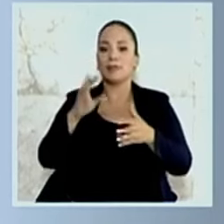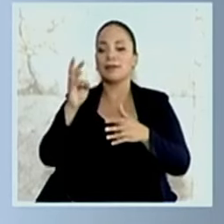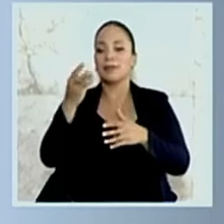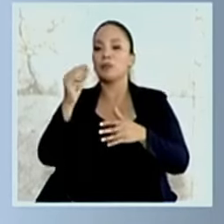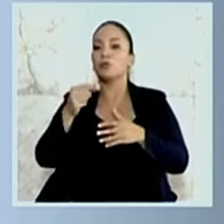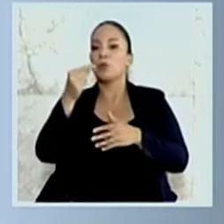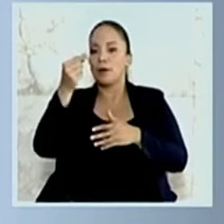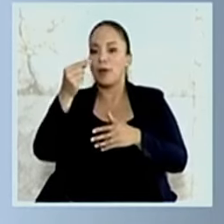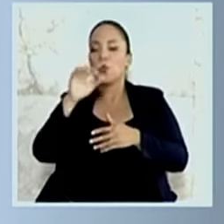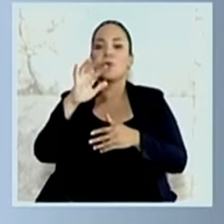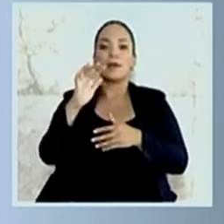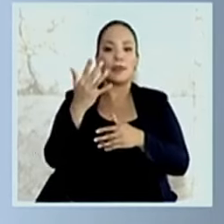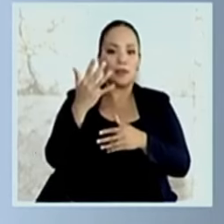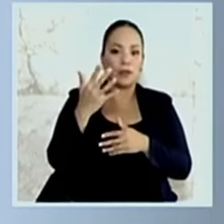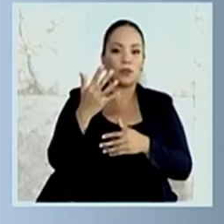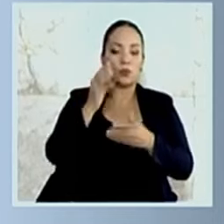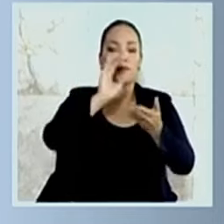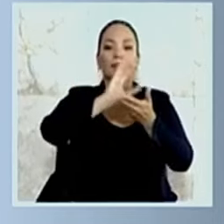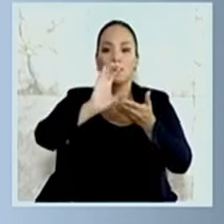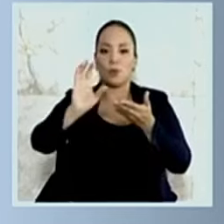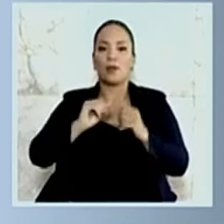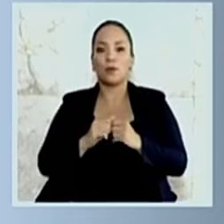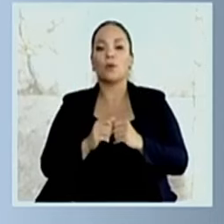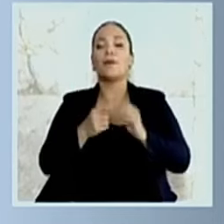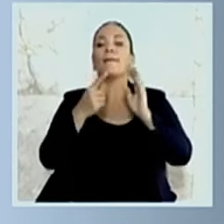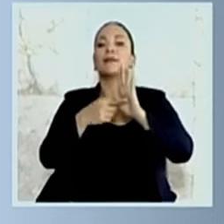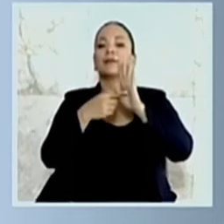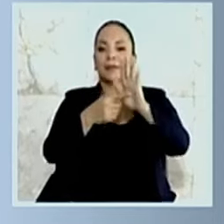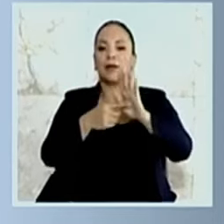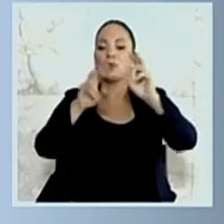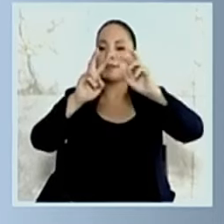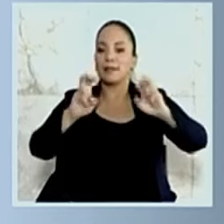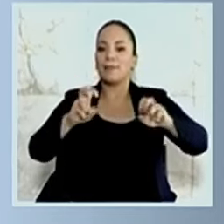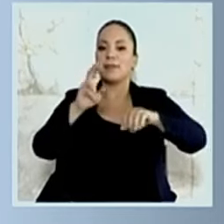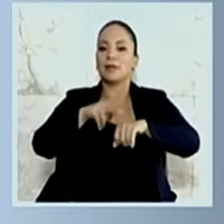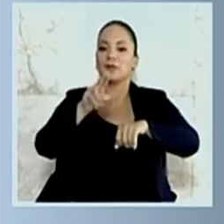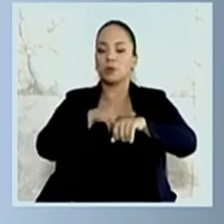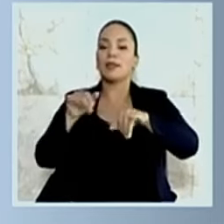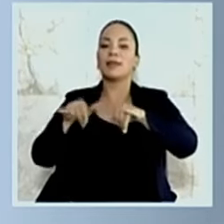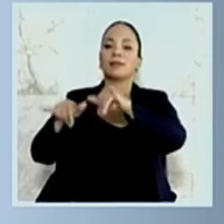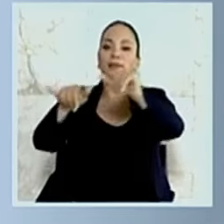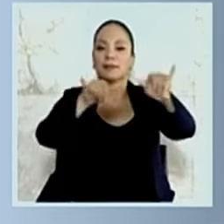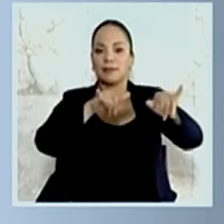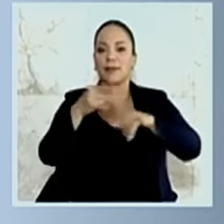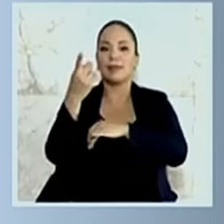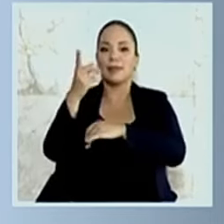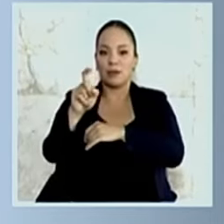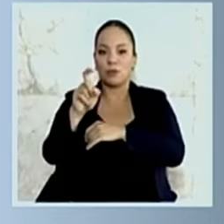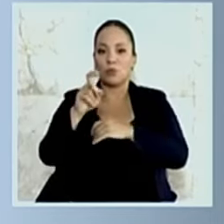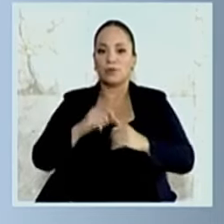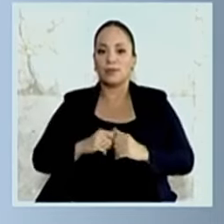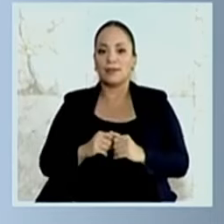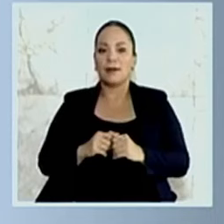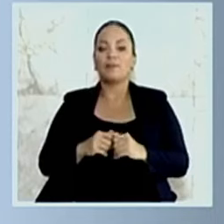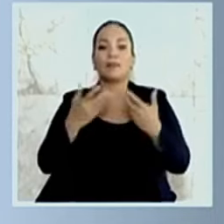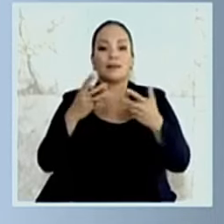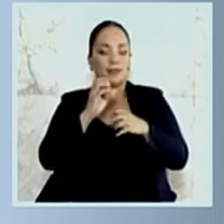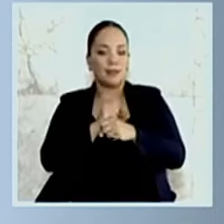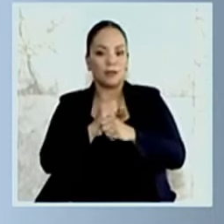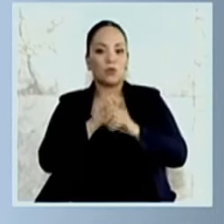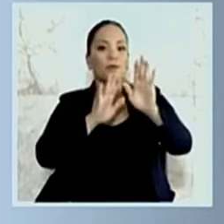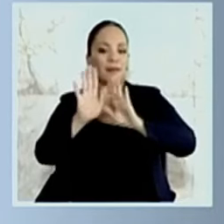los que más apoyo van a necesitar. Entonces, más de 85,000 estudiantes de sexto grado,